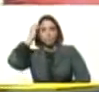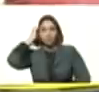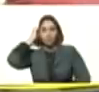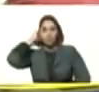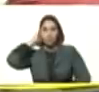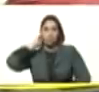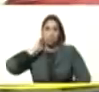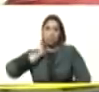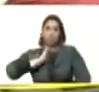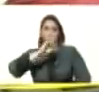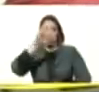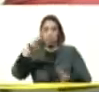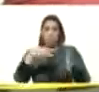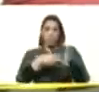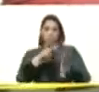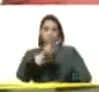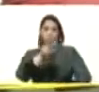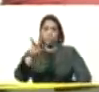2022.